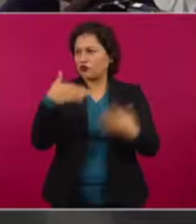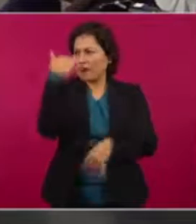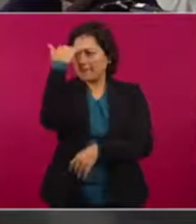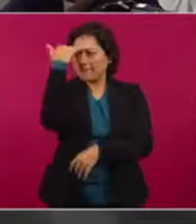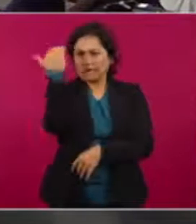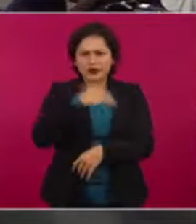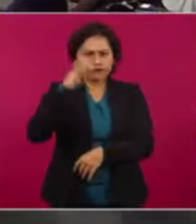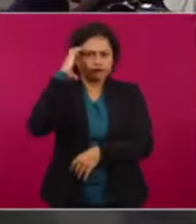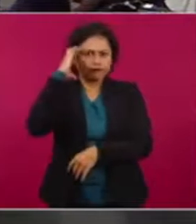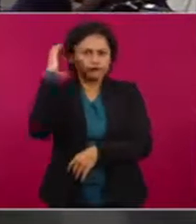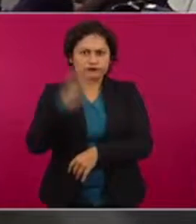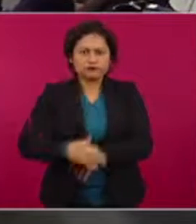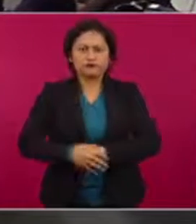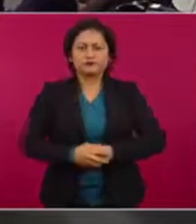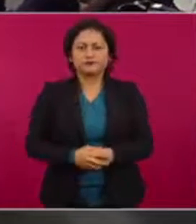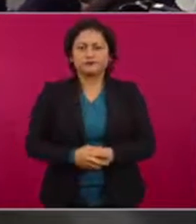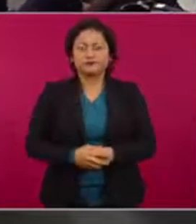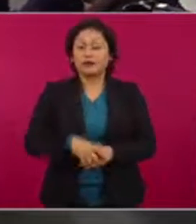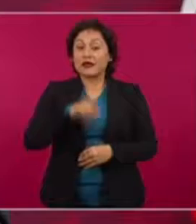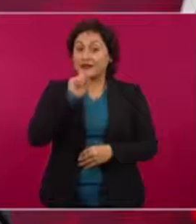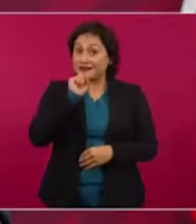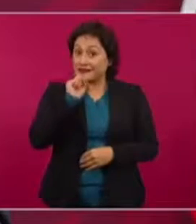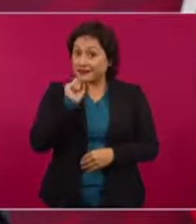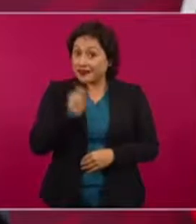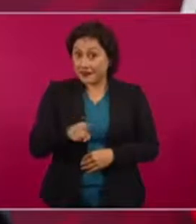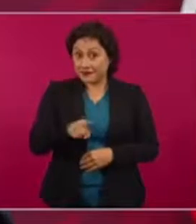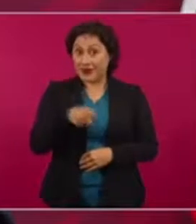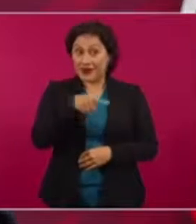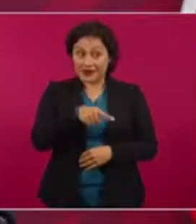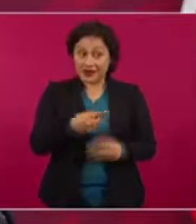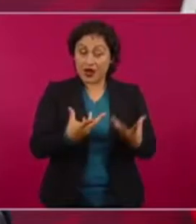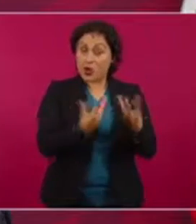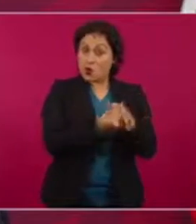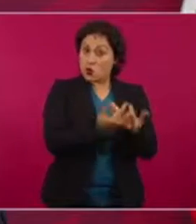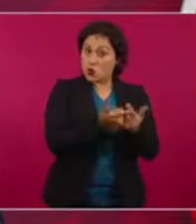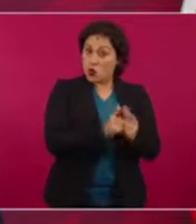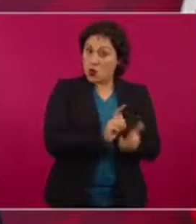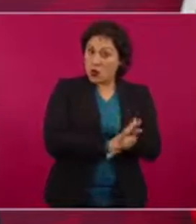el peor embajador que hemos tenido en toda la historia,